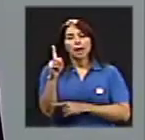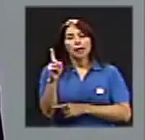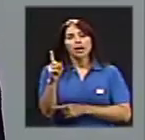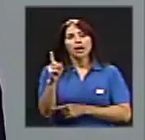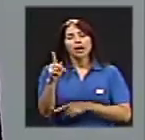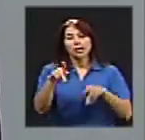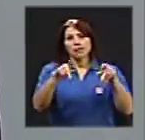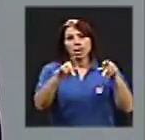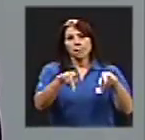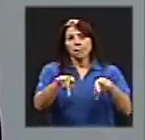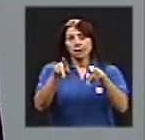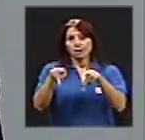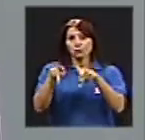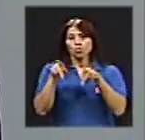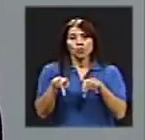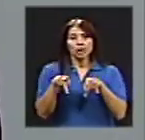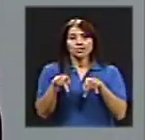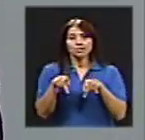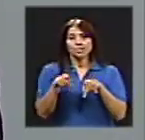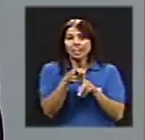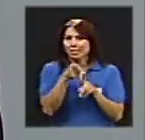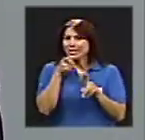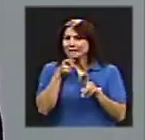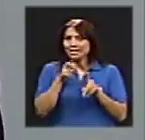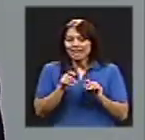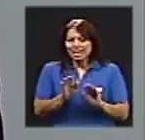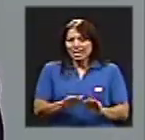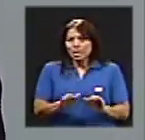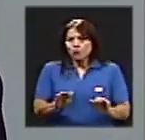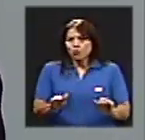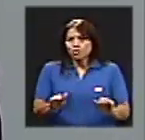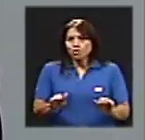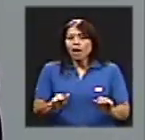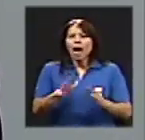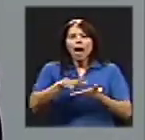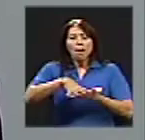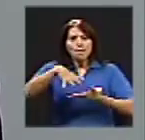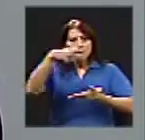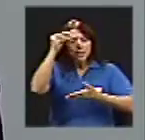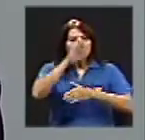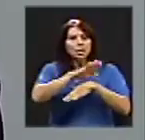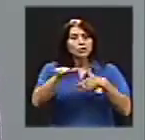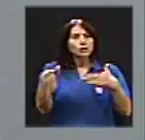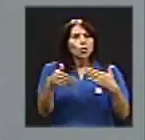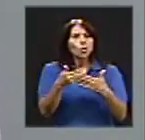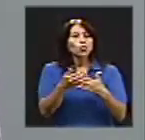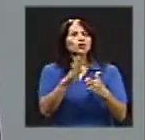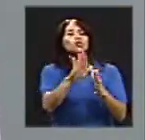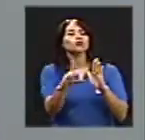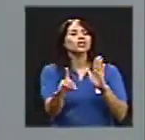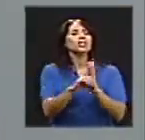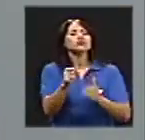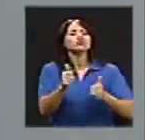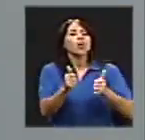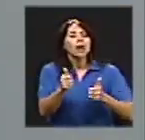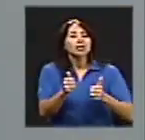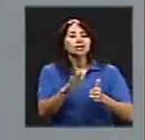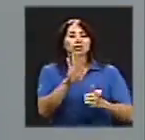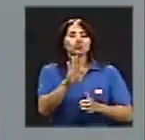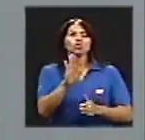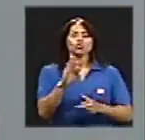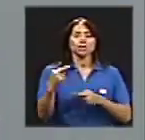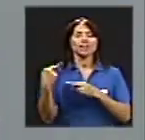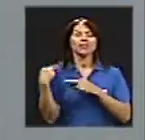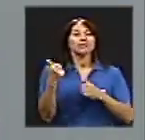las personas desde niños aprendan todos los detalles. Primero, de todo, cuáles son sus derechos, cuáles son sus deberes y cuál es